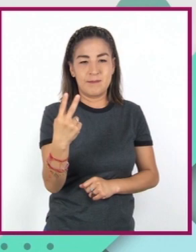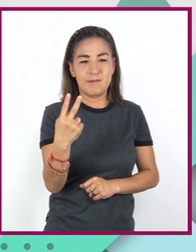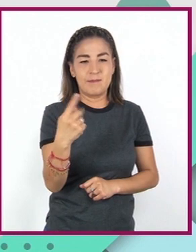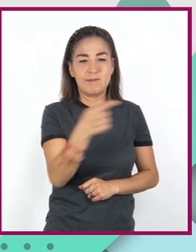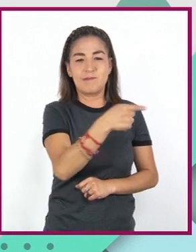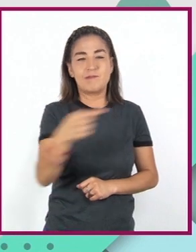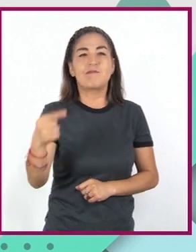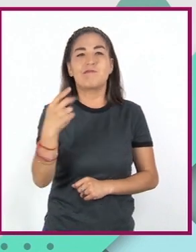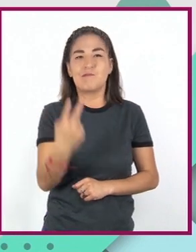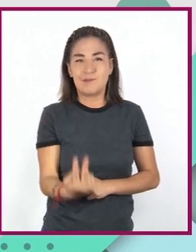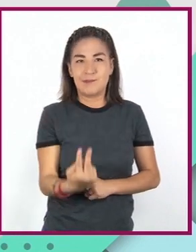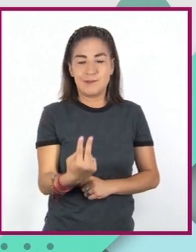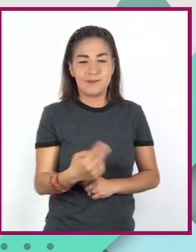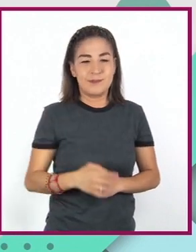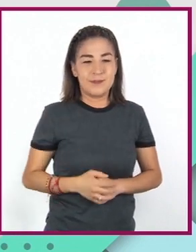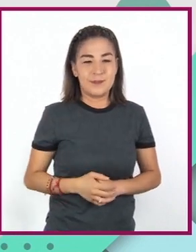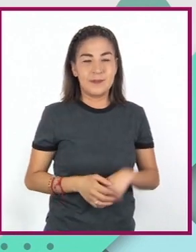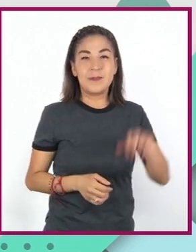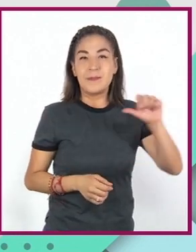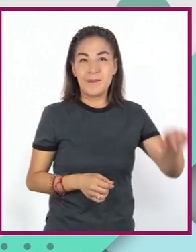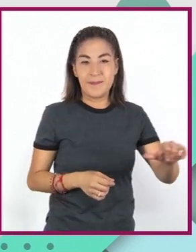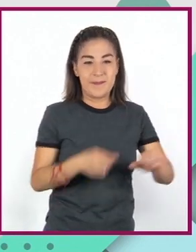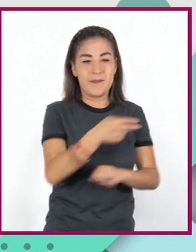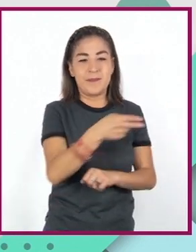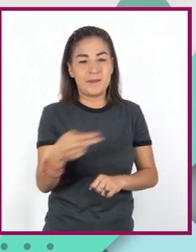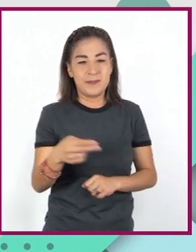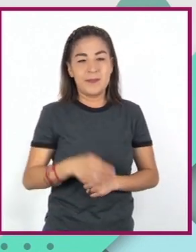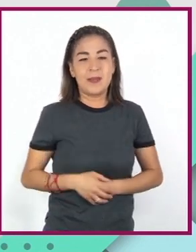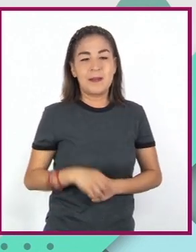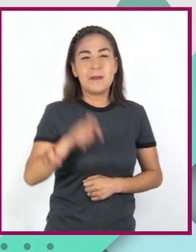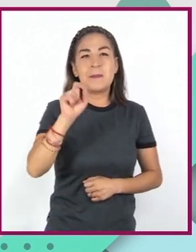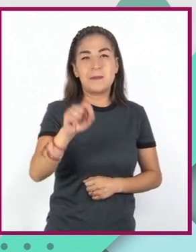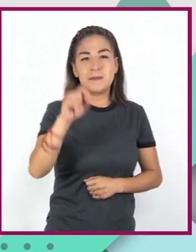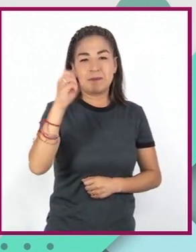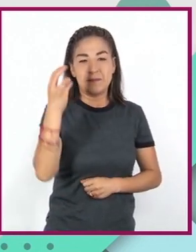cuadrados entre 2. El área es igual a